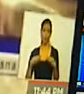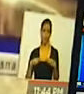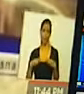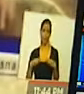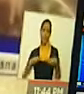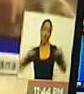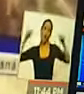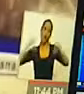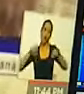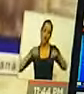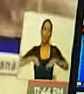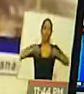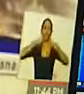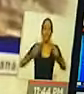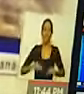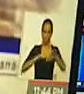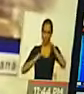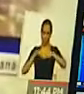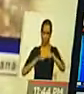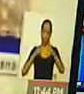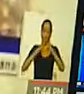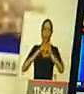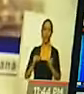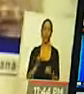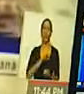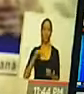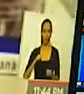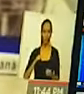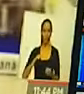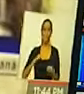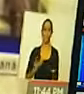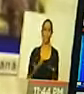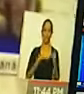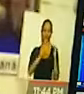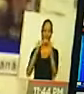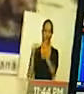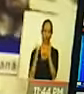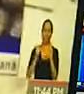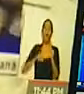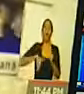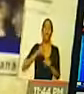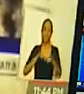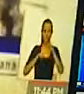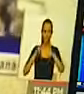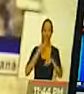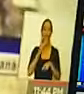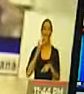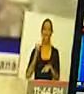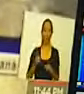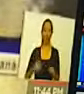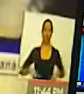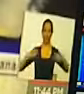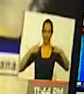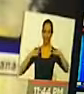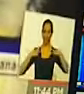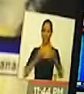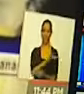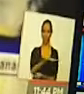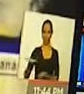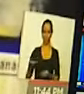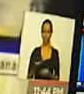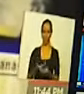nueva estructura, donde todos somos actores principales, podemos construir una mejor calidad de vida para todos.